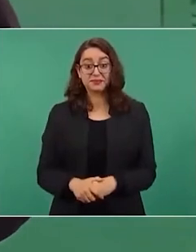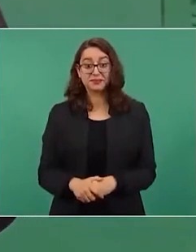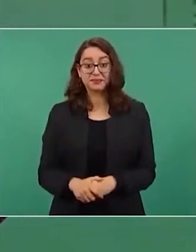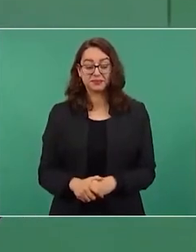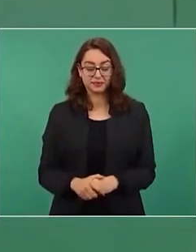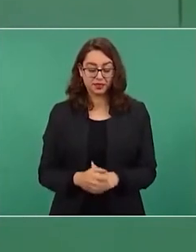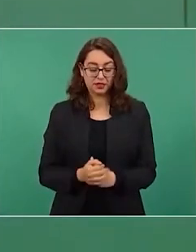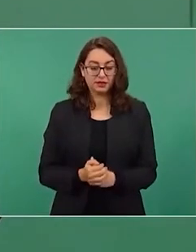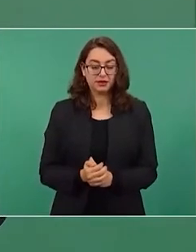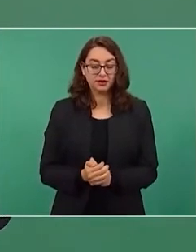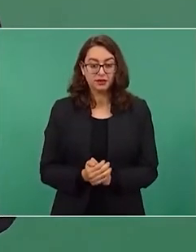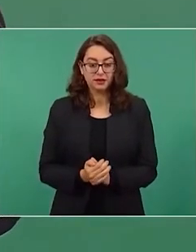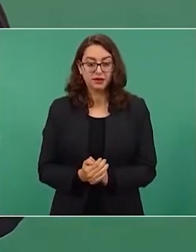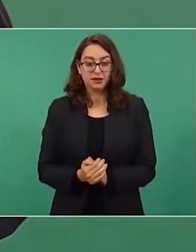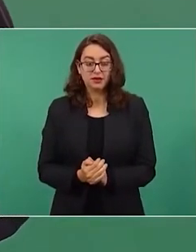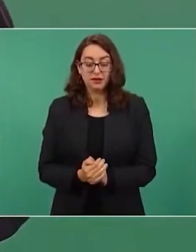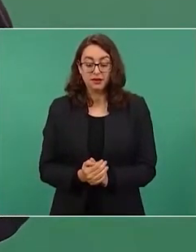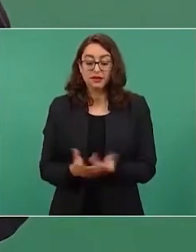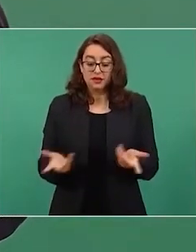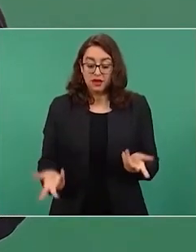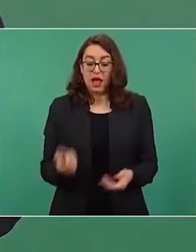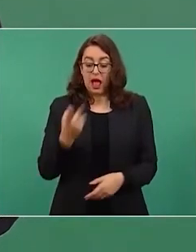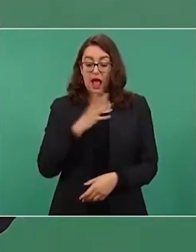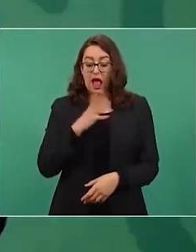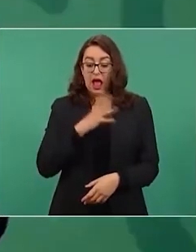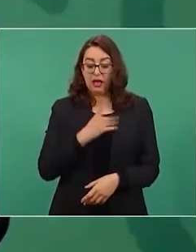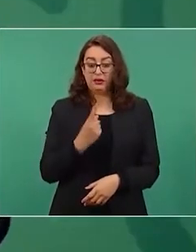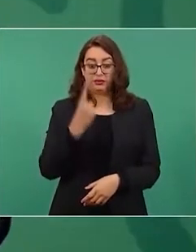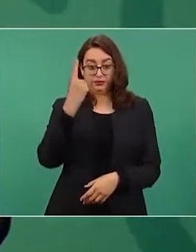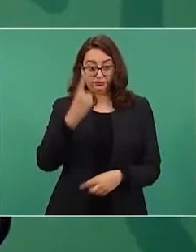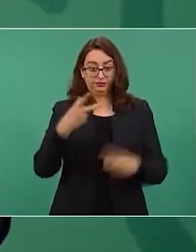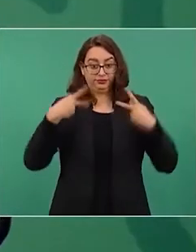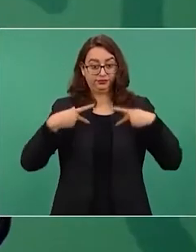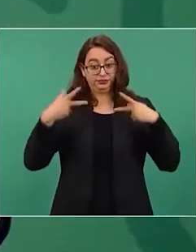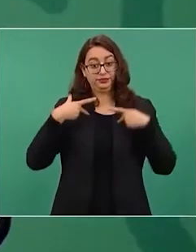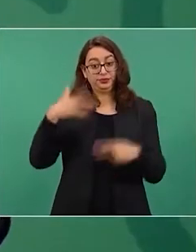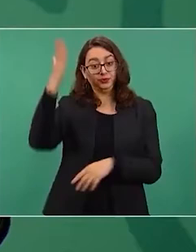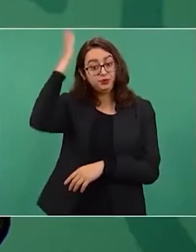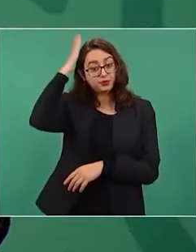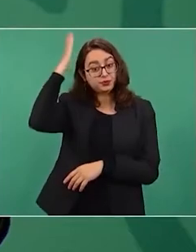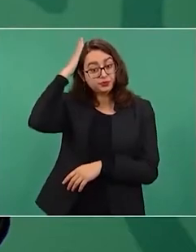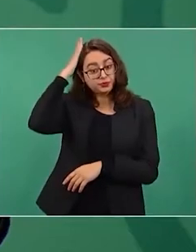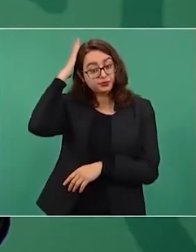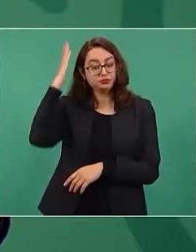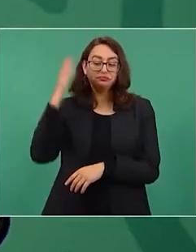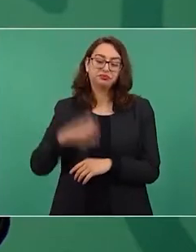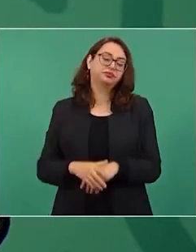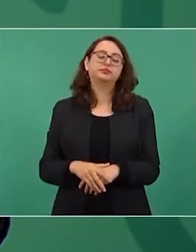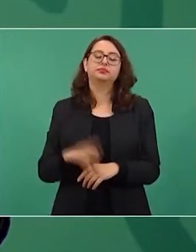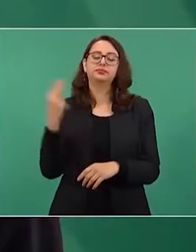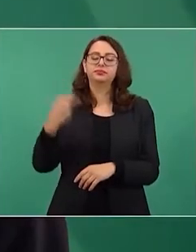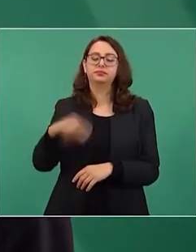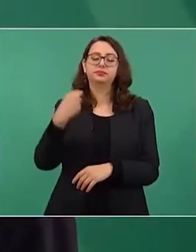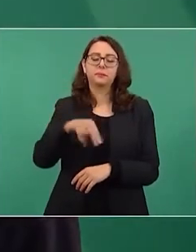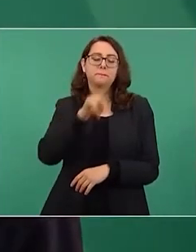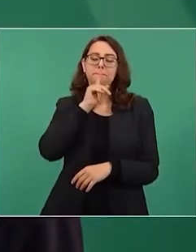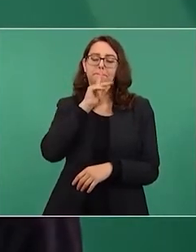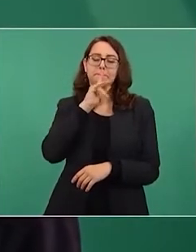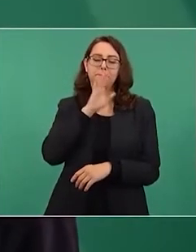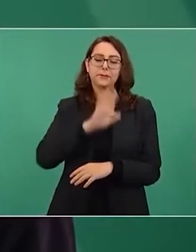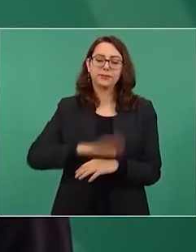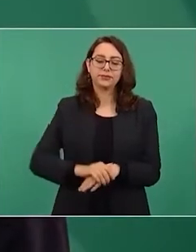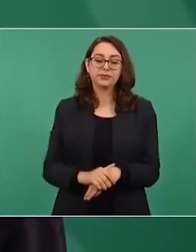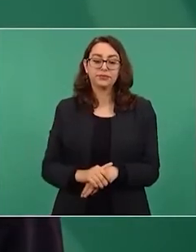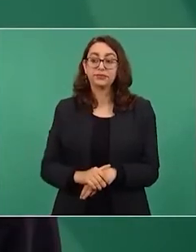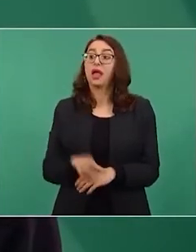que, por respeto, no digo de qué organización, me acusó me fue a acusar con